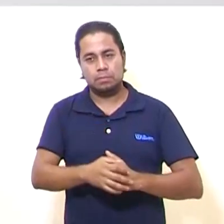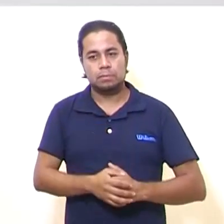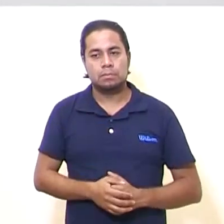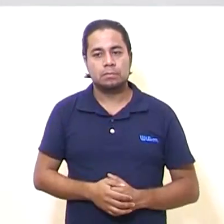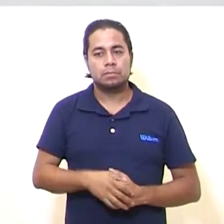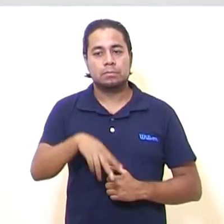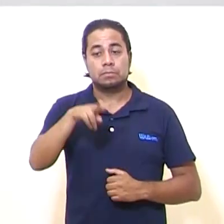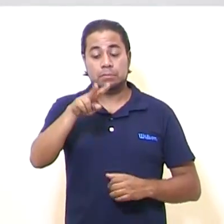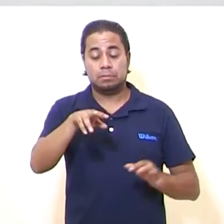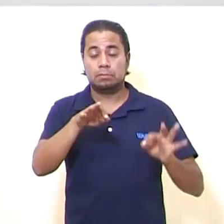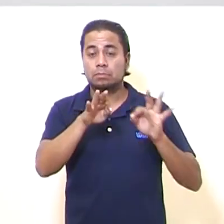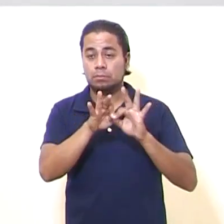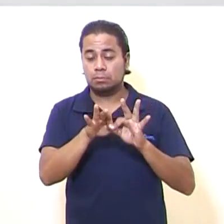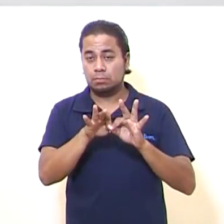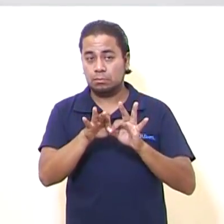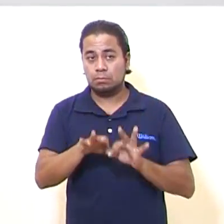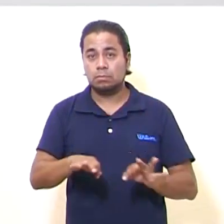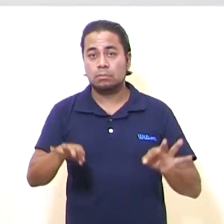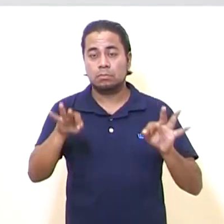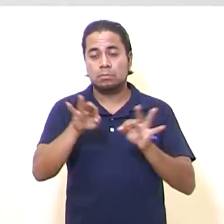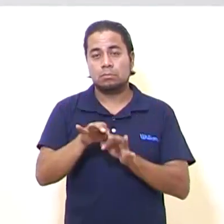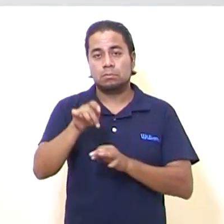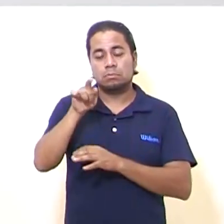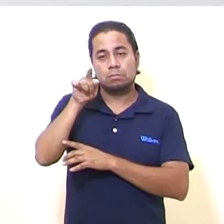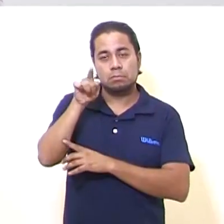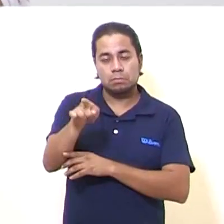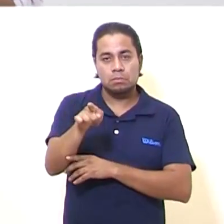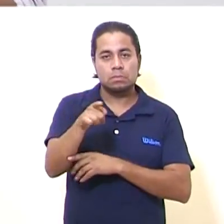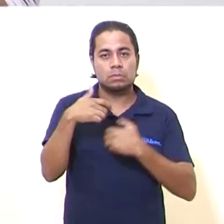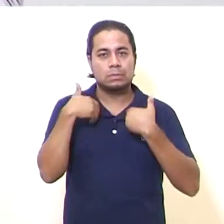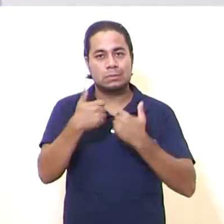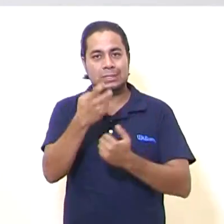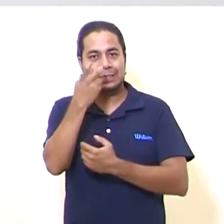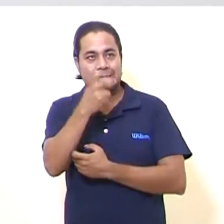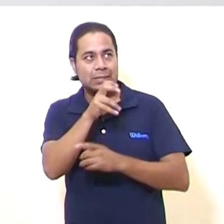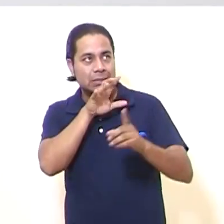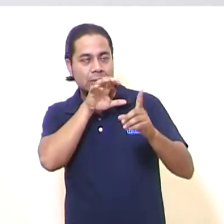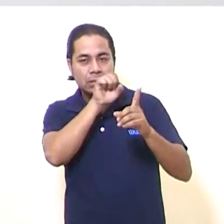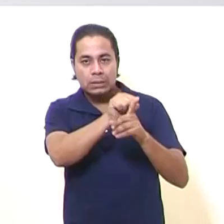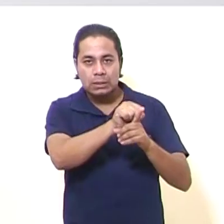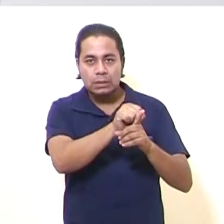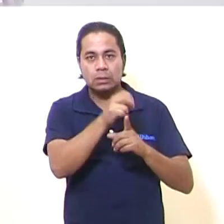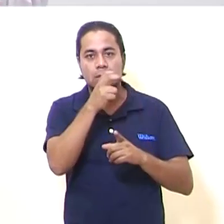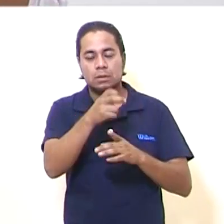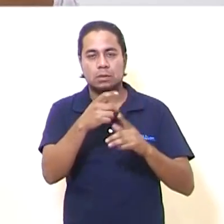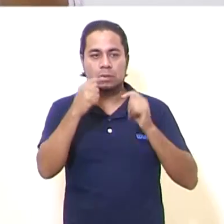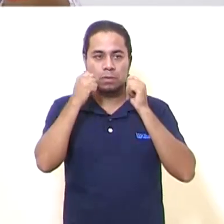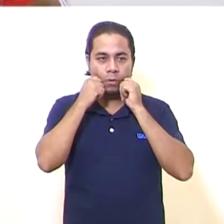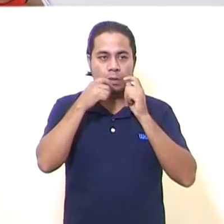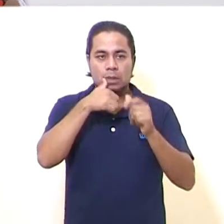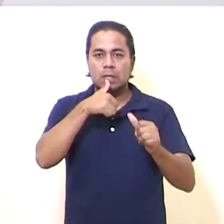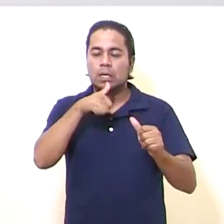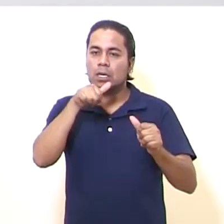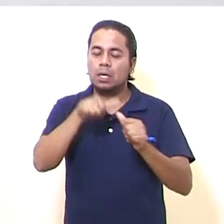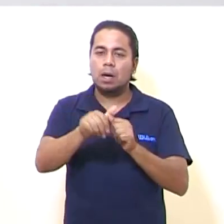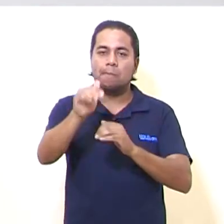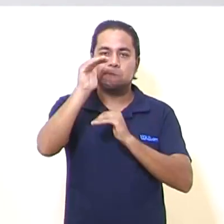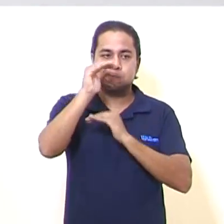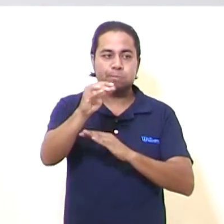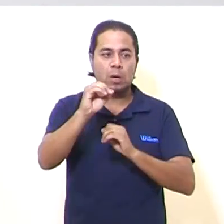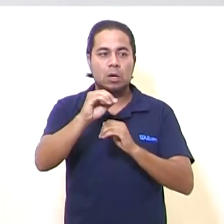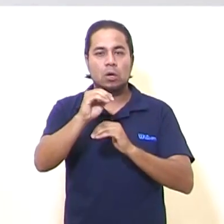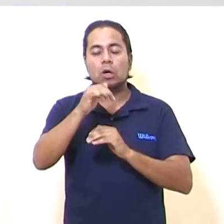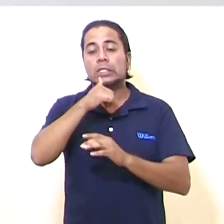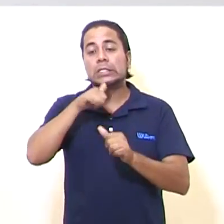muy importante que tú tomes en cuenta esta parte, porque así sean mayúsculas o minúsculas,